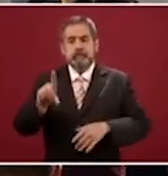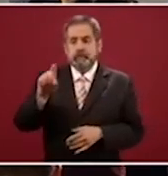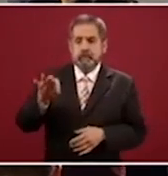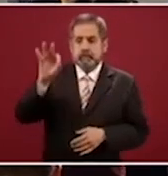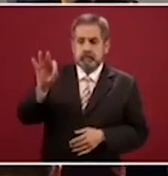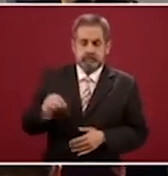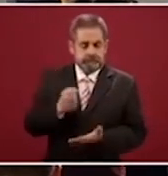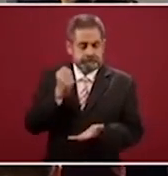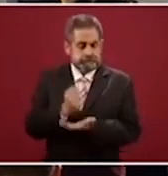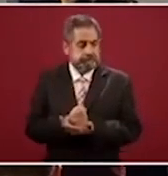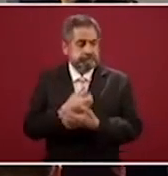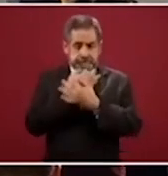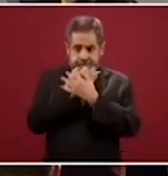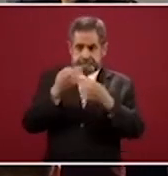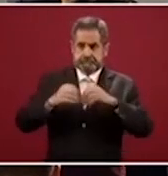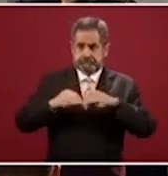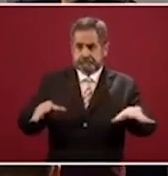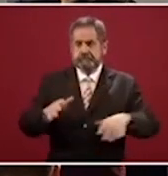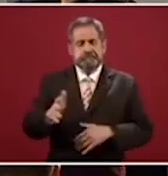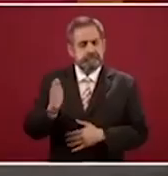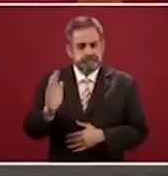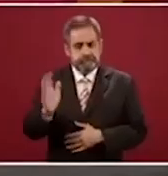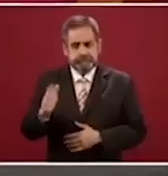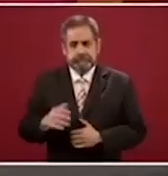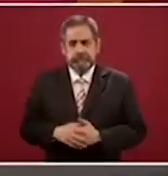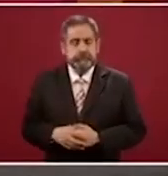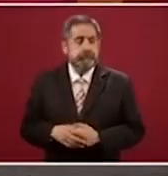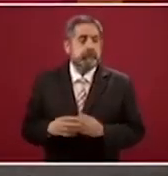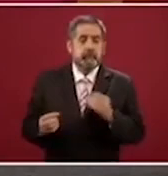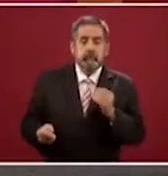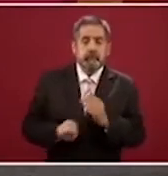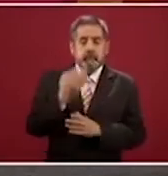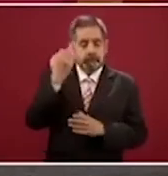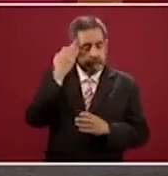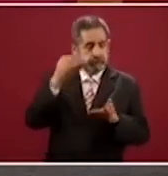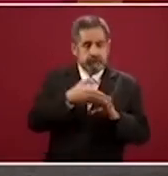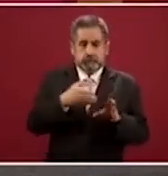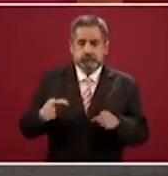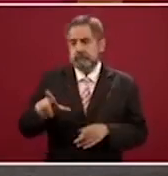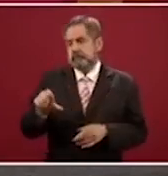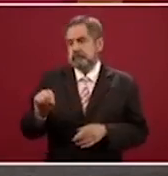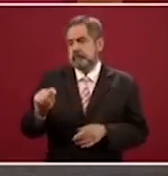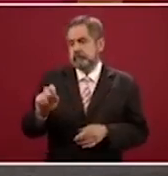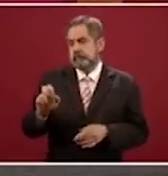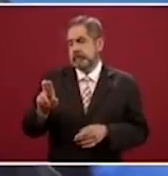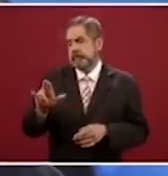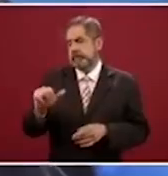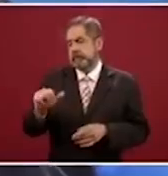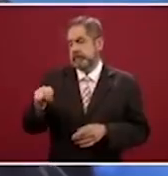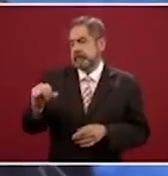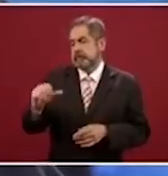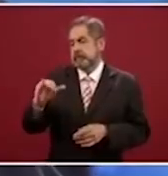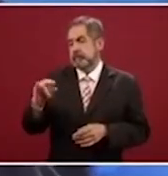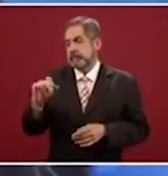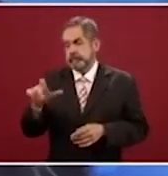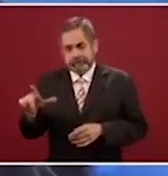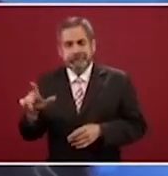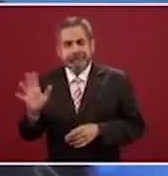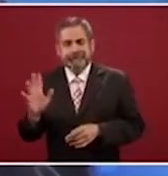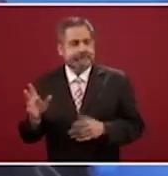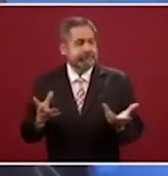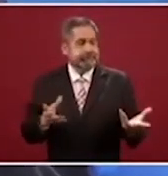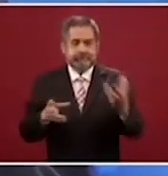presidente. Entonces, ya en esta nueva etapa de la Lotería Nacional estamos en la fusión, estamos